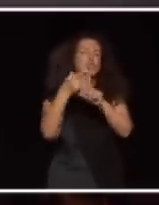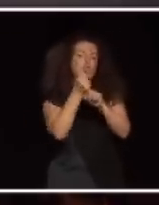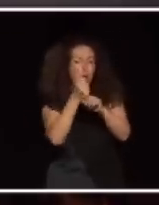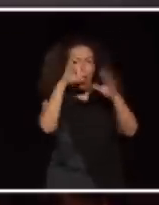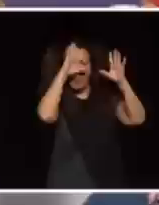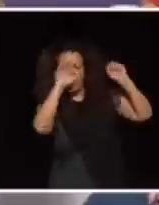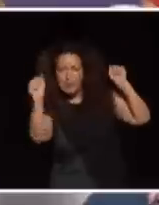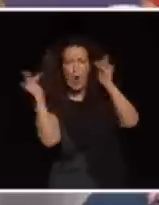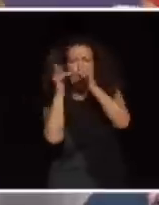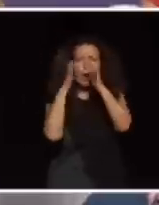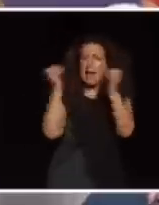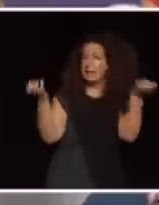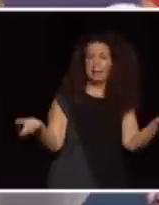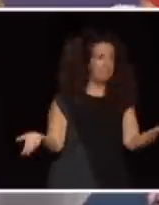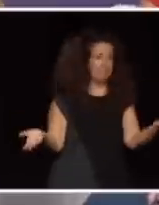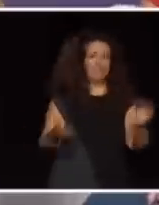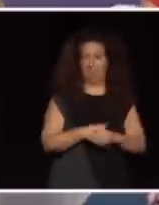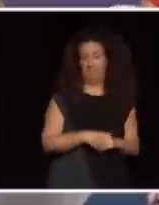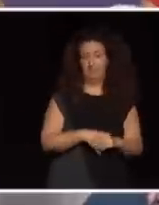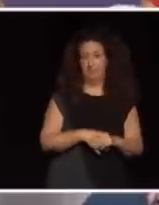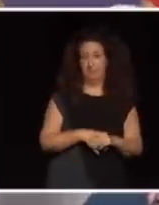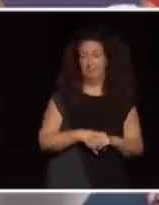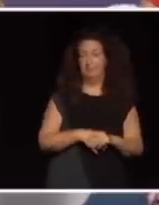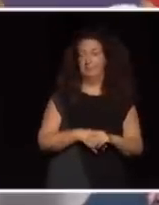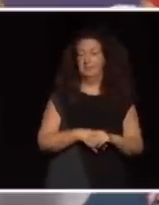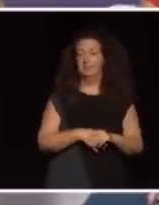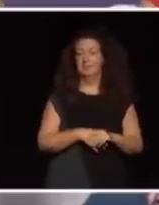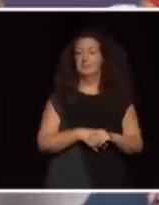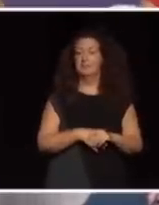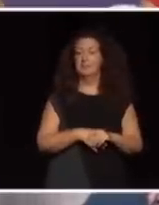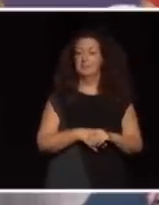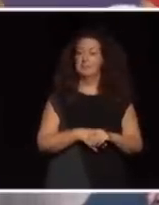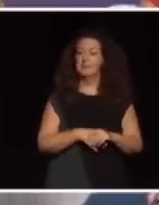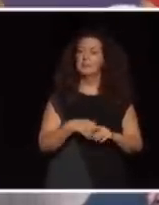diplomática. Y mira, en resumen,